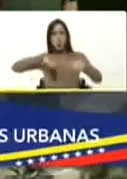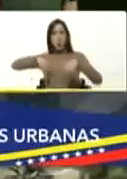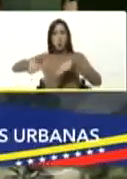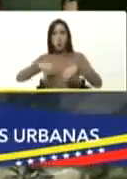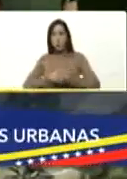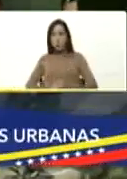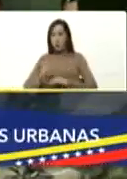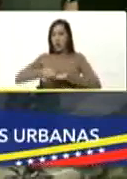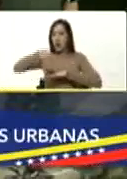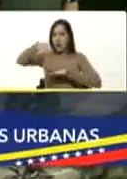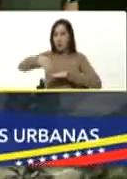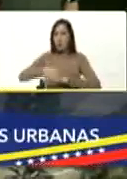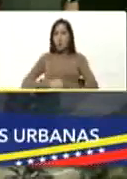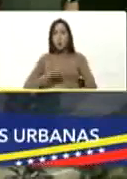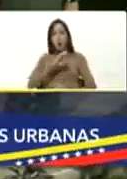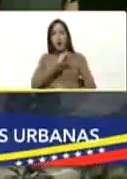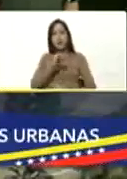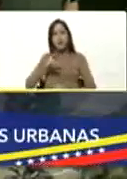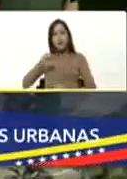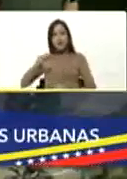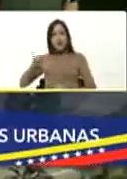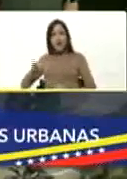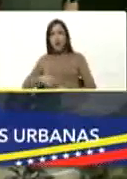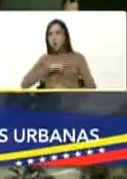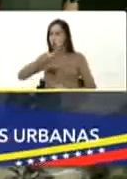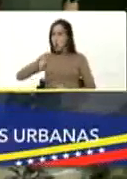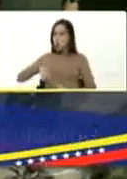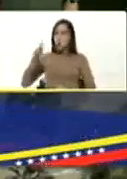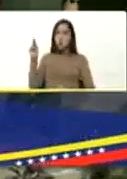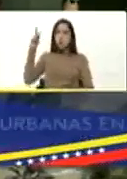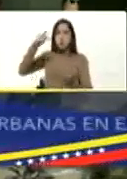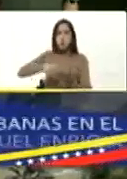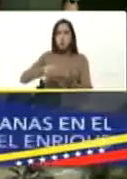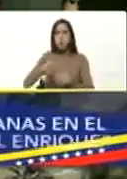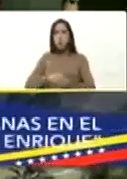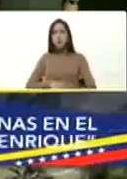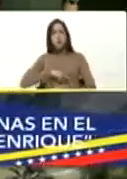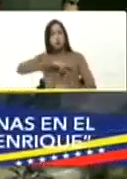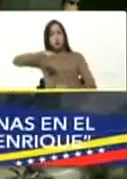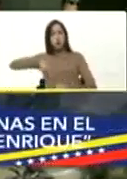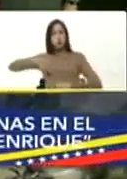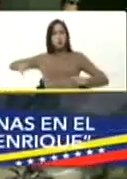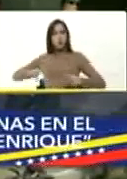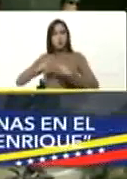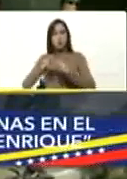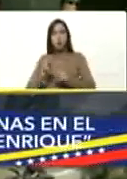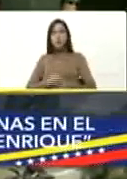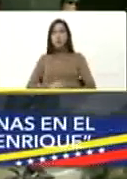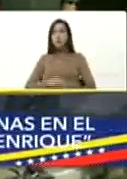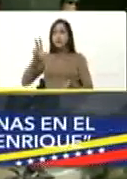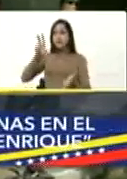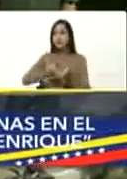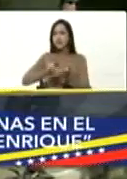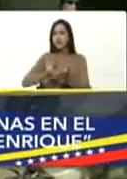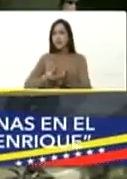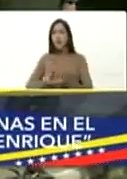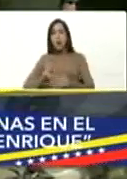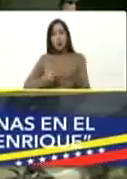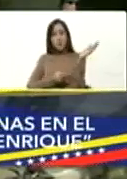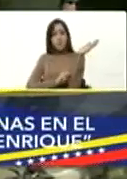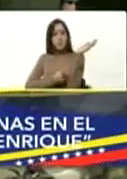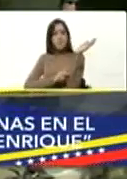el municipio Ezequiel Zamora. Nos encontramos nosotros y nosotras en la parroquia San Carlos, en el eje